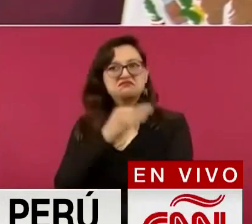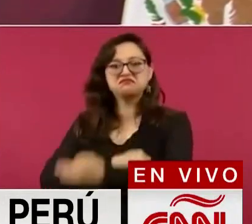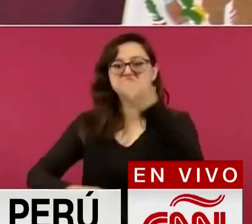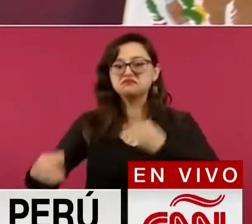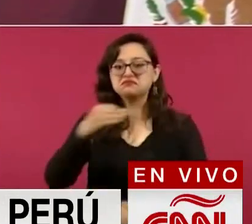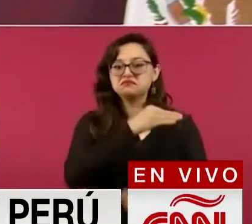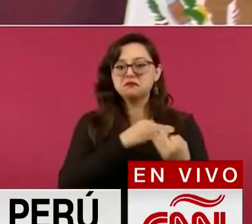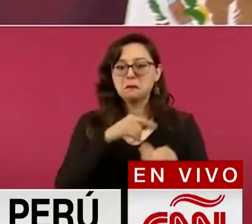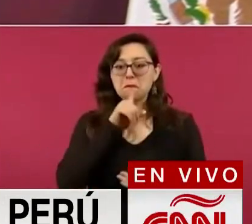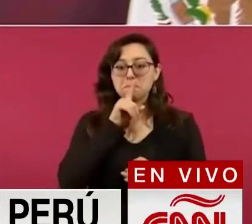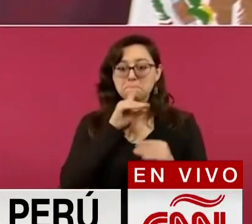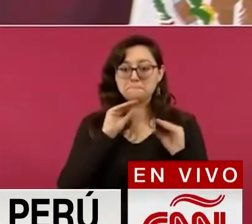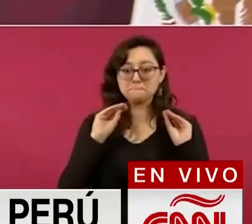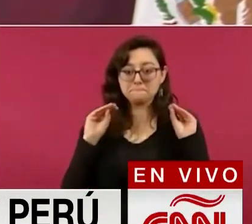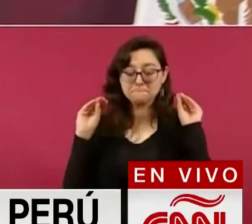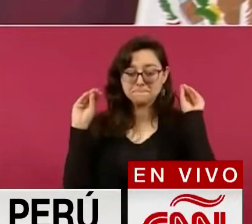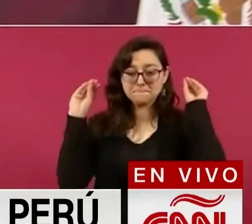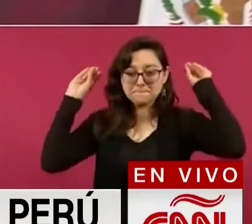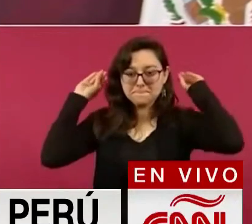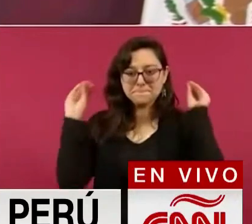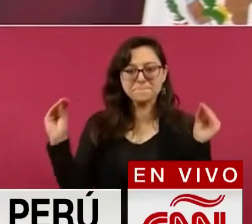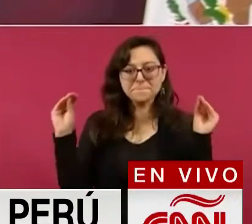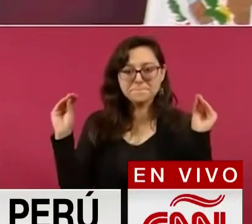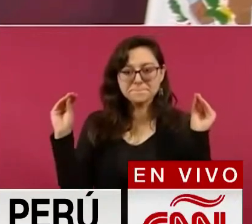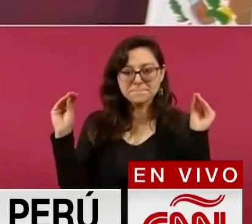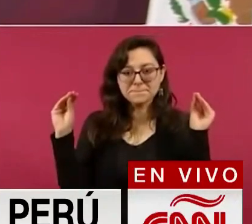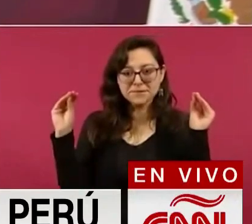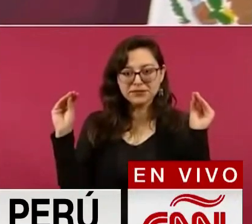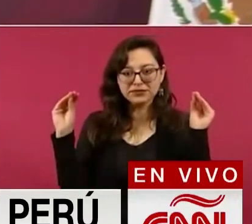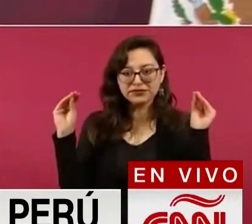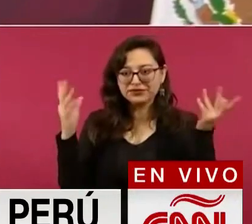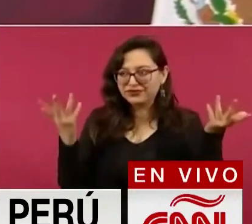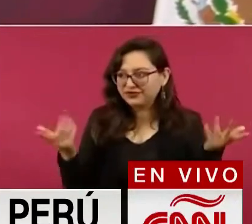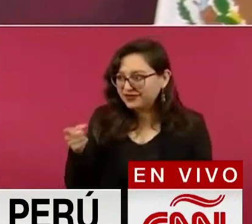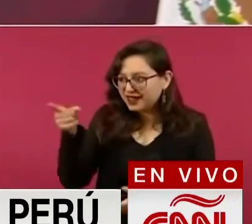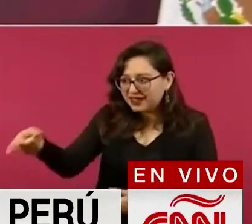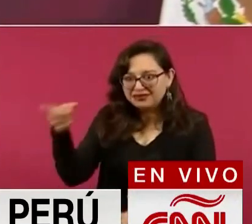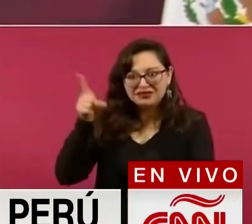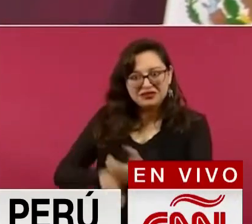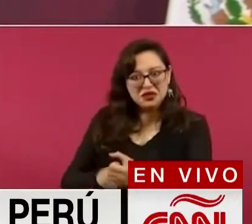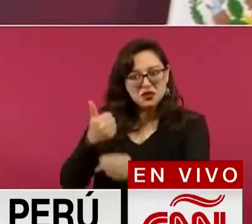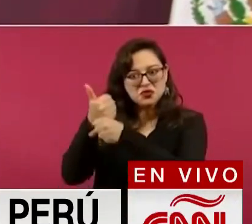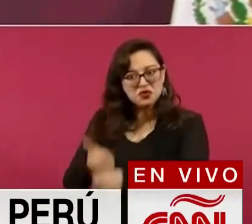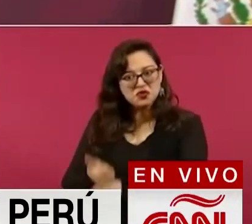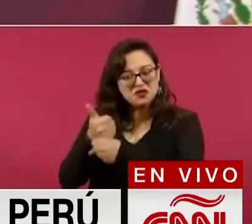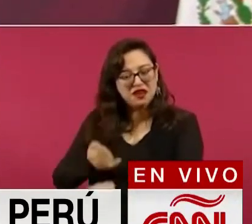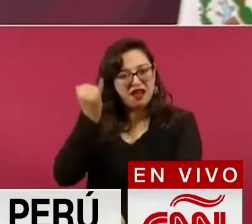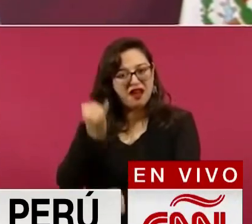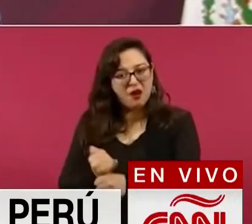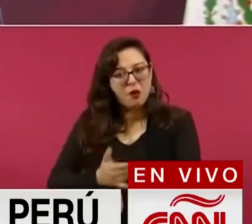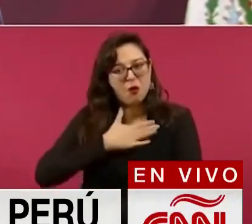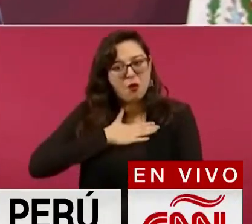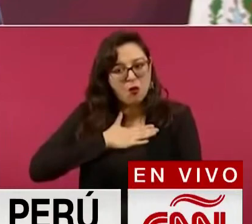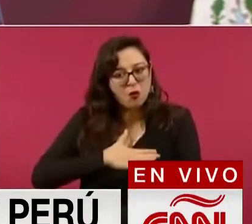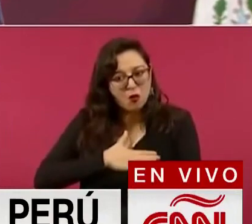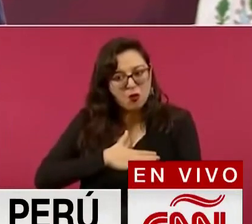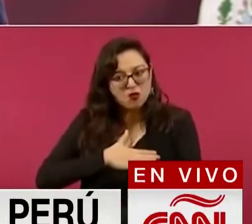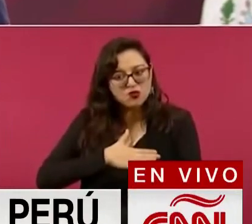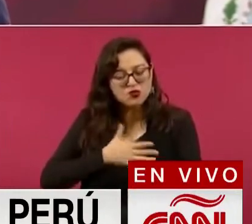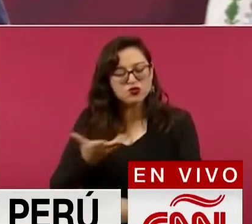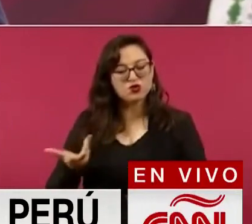nadie habla de esa gran injusticia cuyo